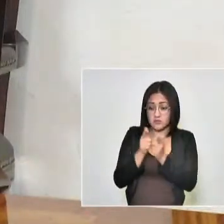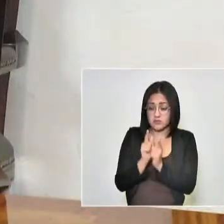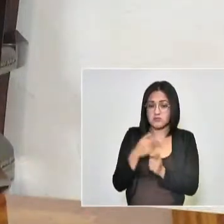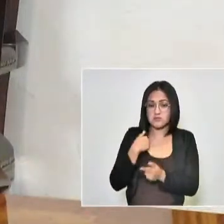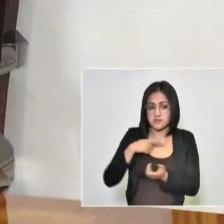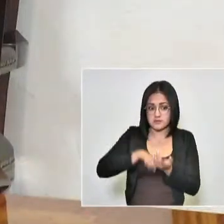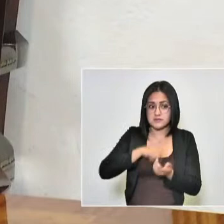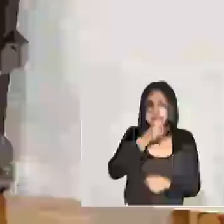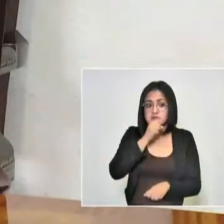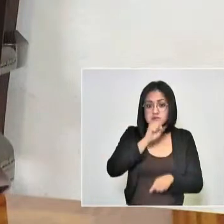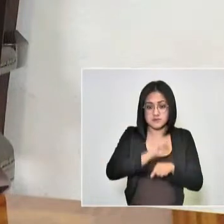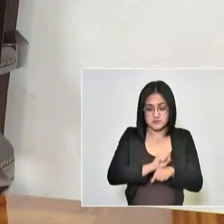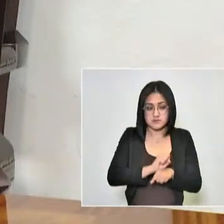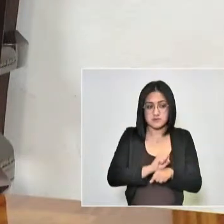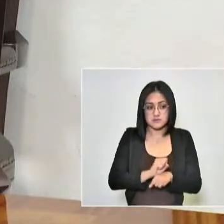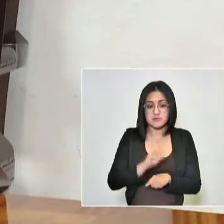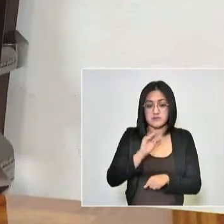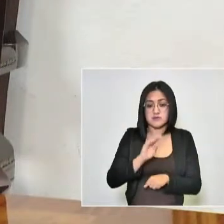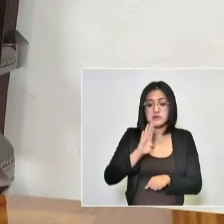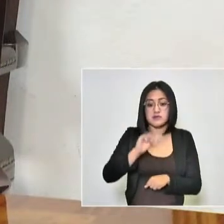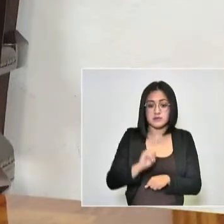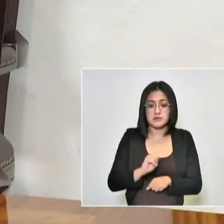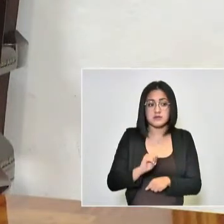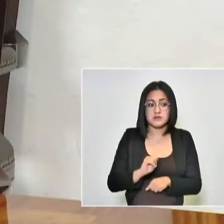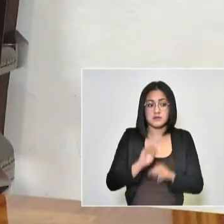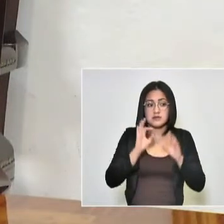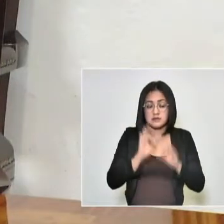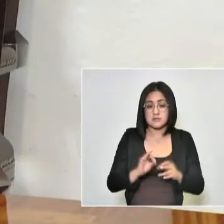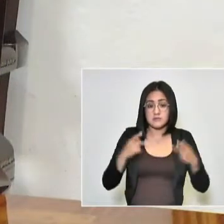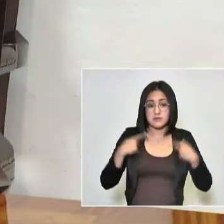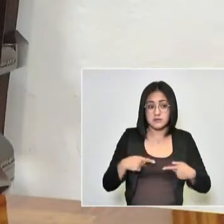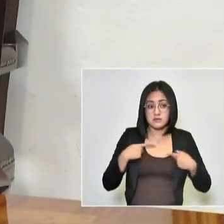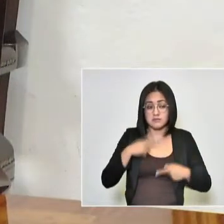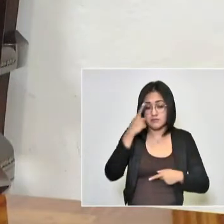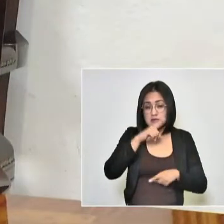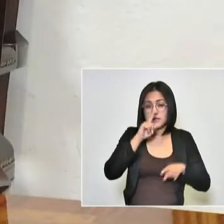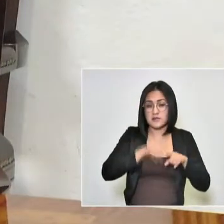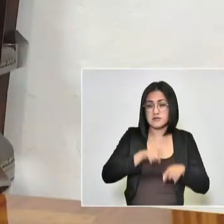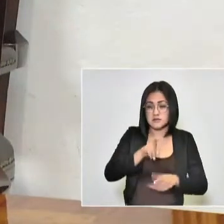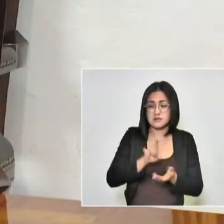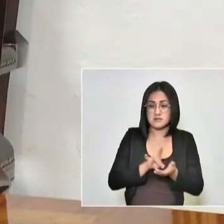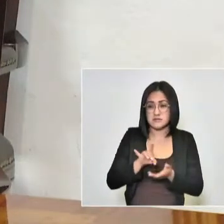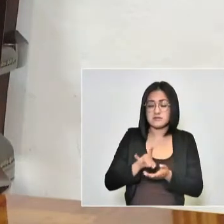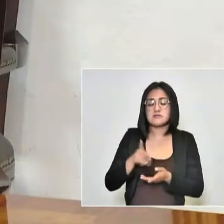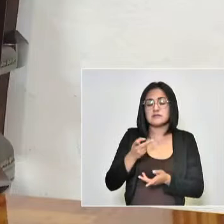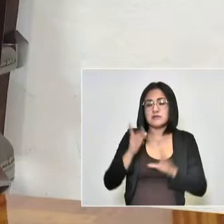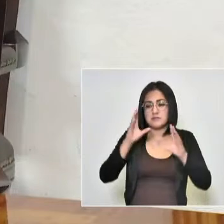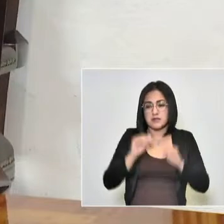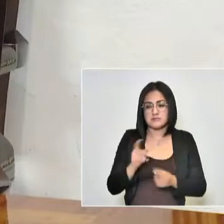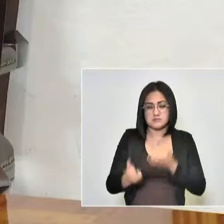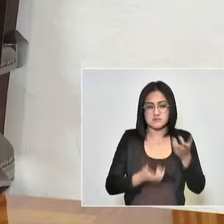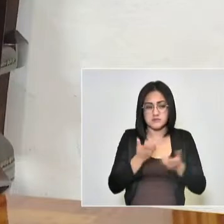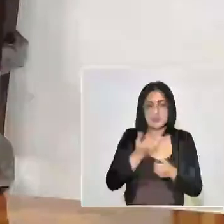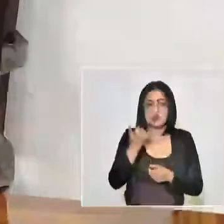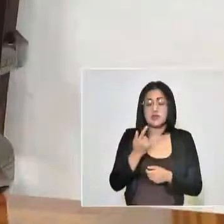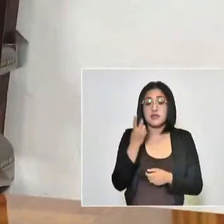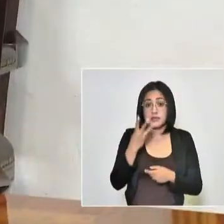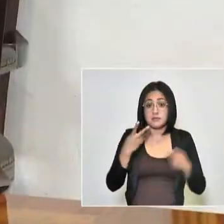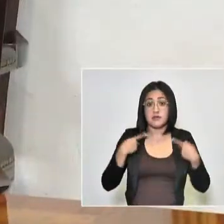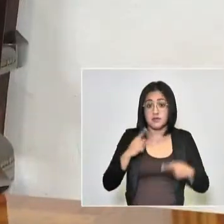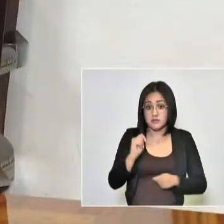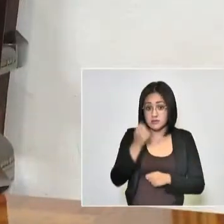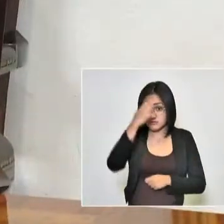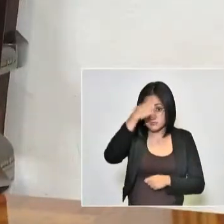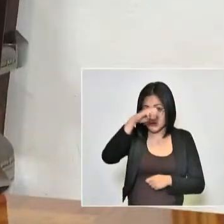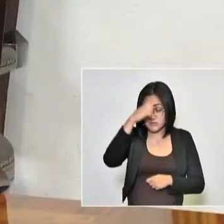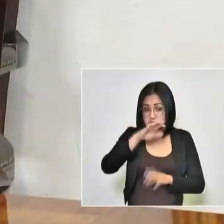Medio Ambiente, son 99 efectivos combatientes contra incendios forestales y 3 técnicos especializados